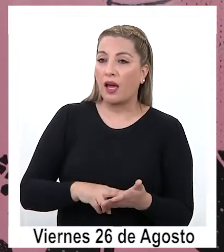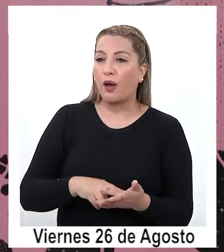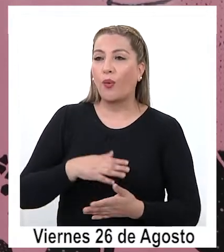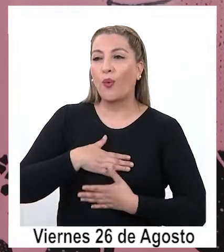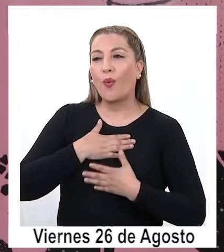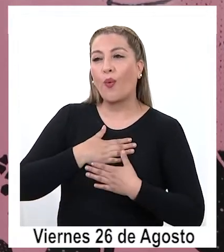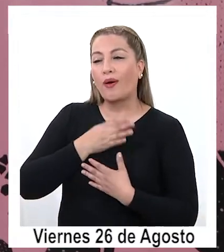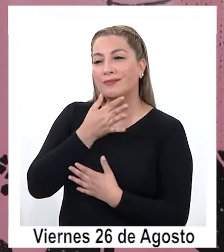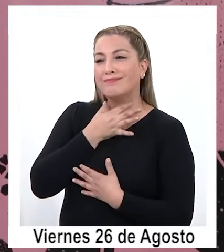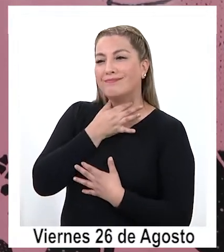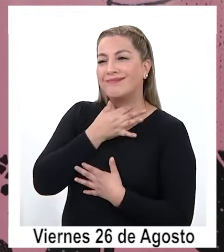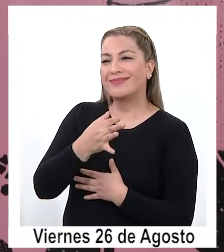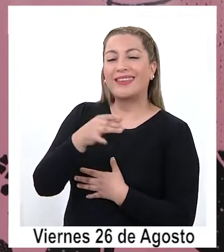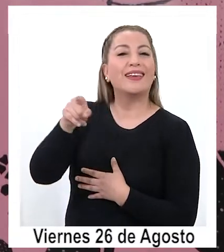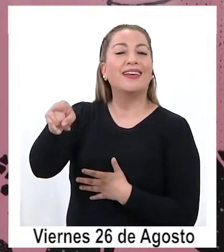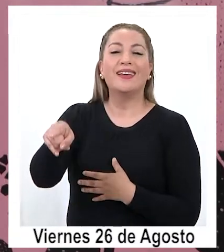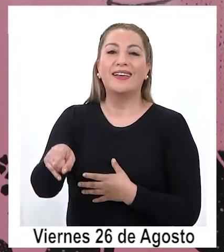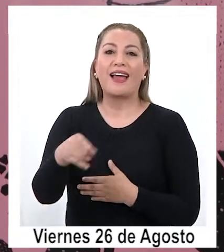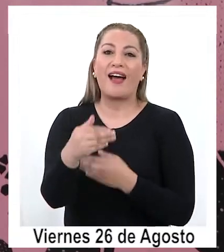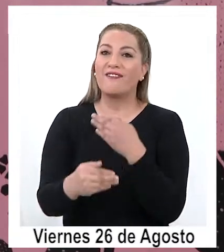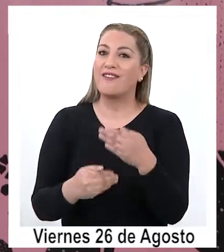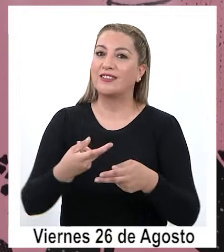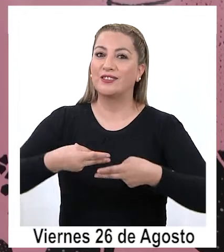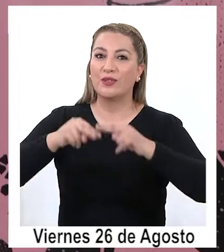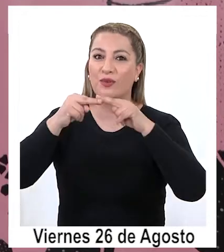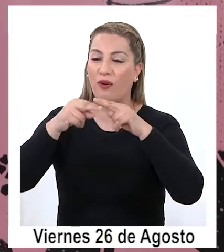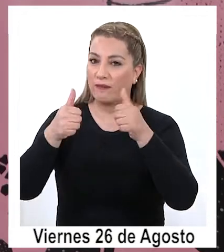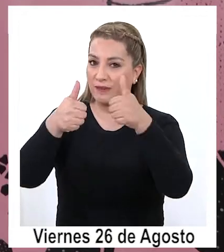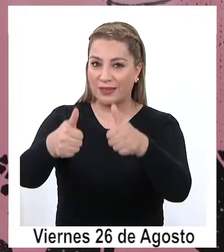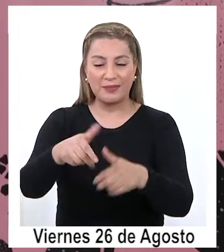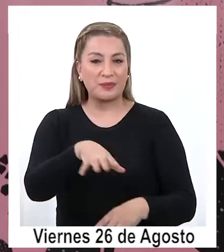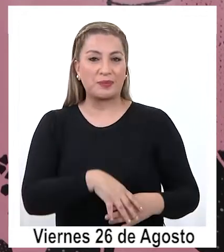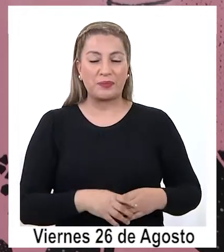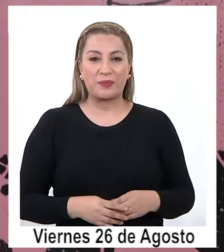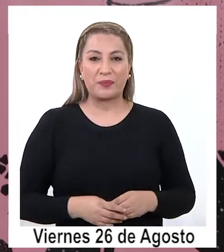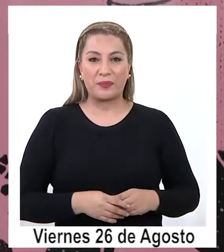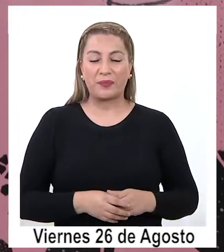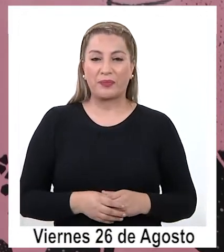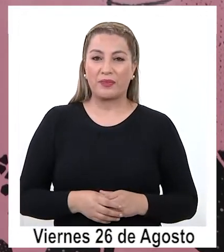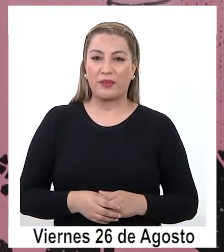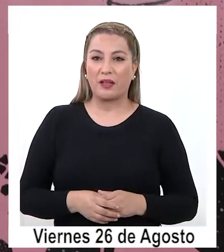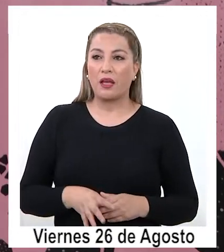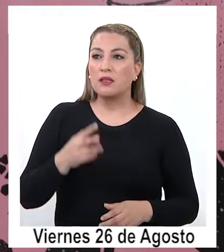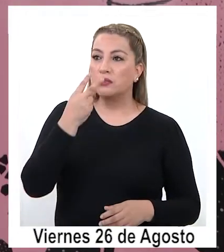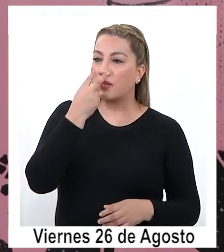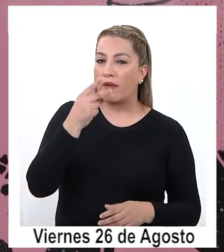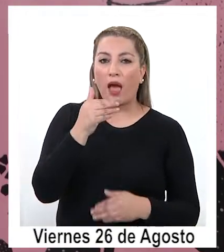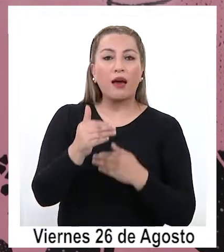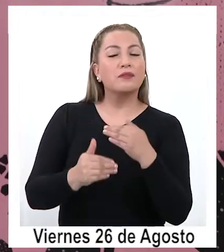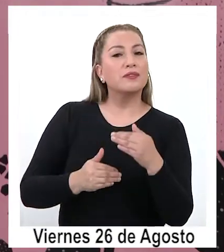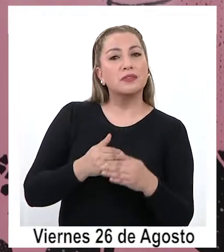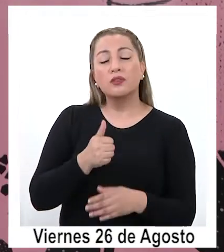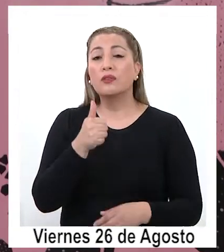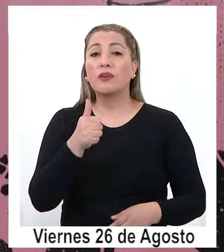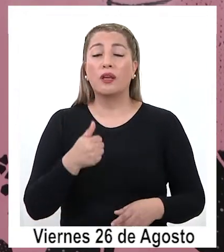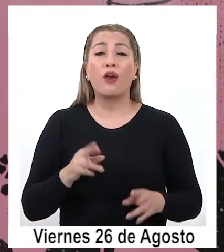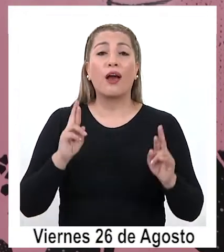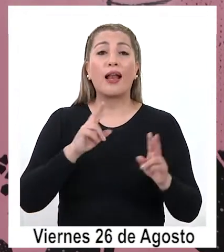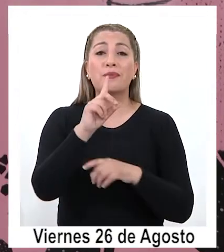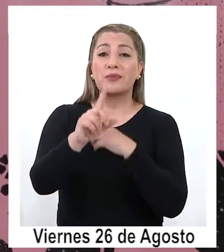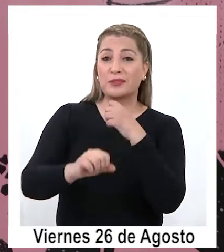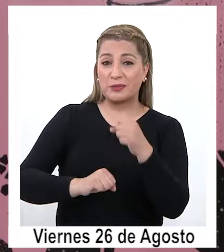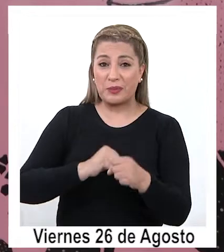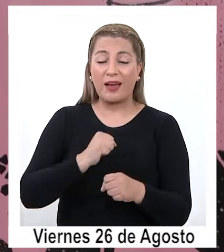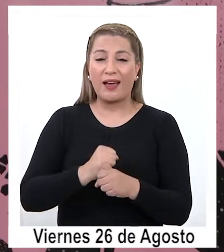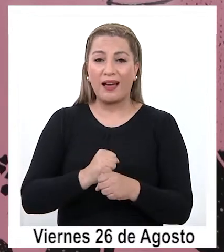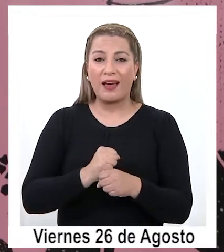fascinada con cómo va el avance, va bastante bien se ve que va a buen ritmo, así que esperemos que el próximo año